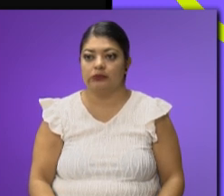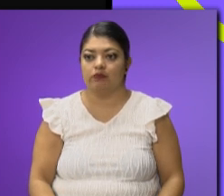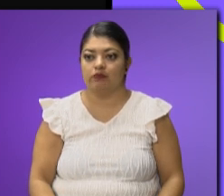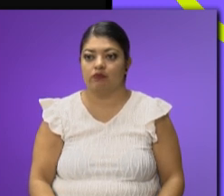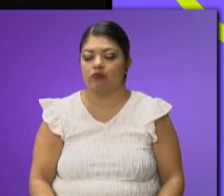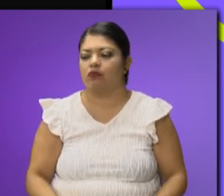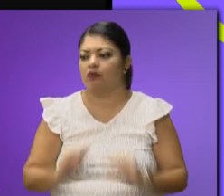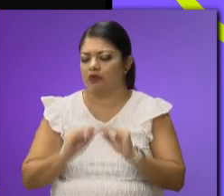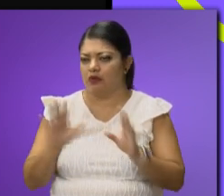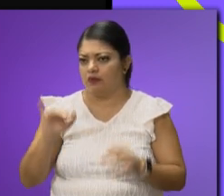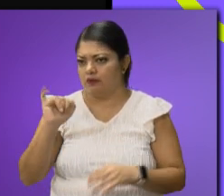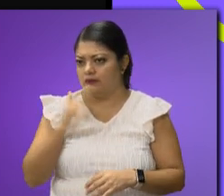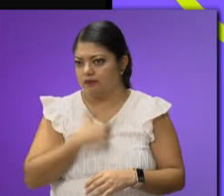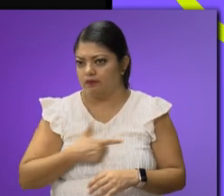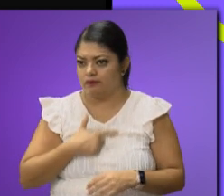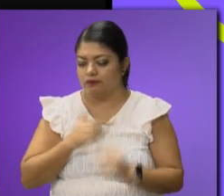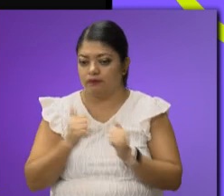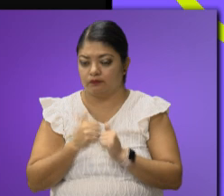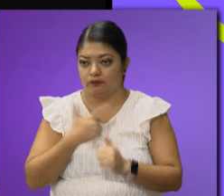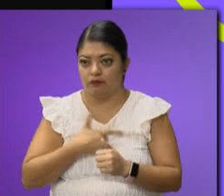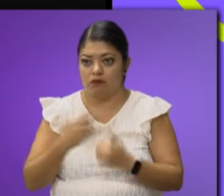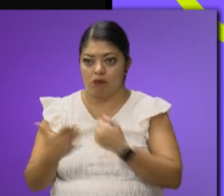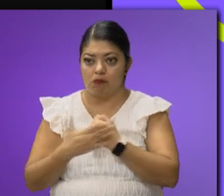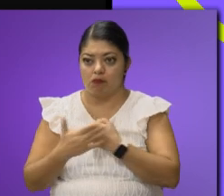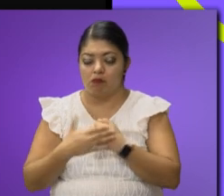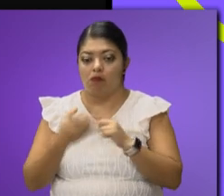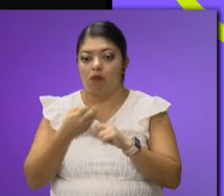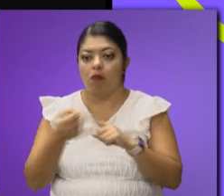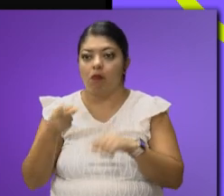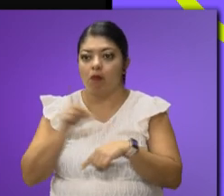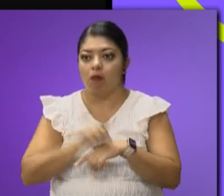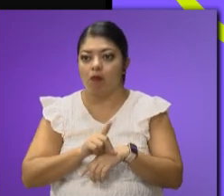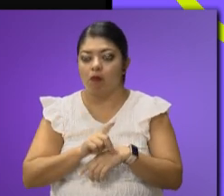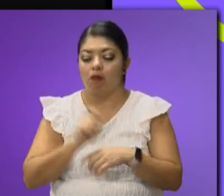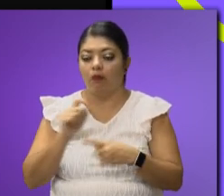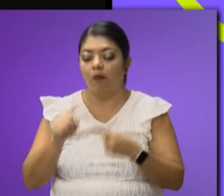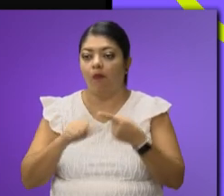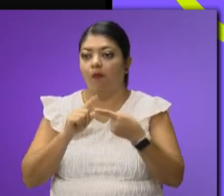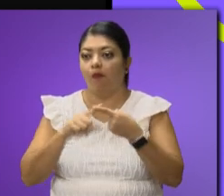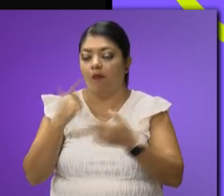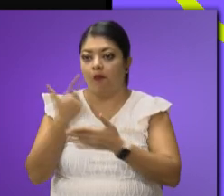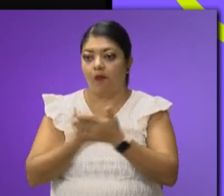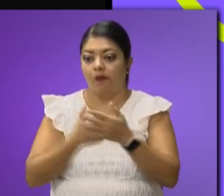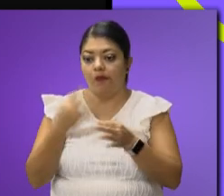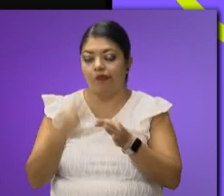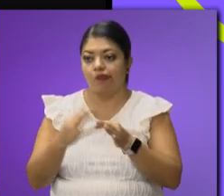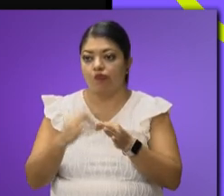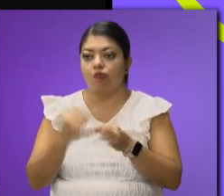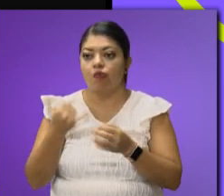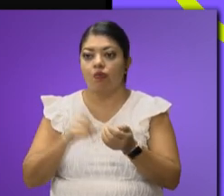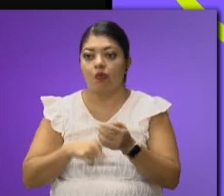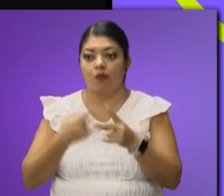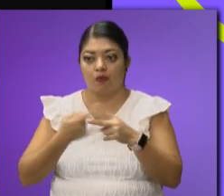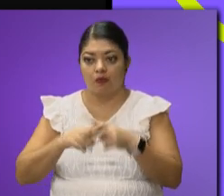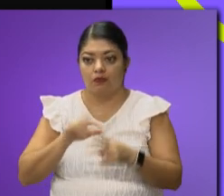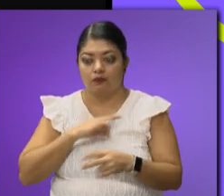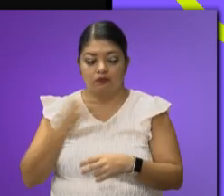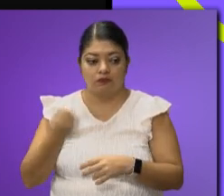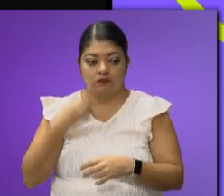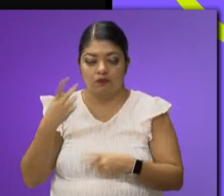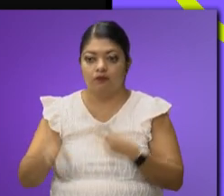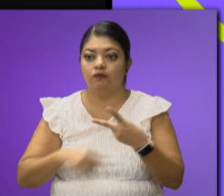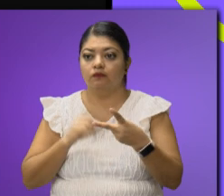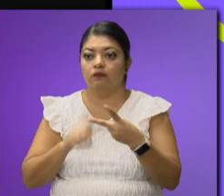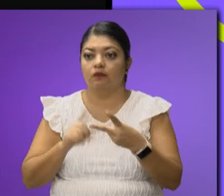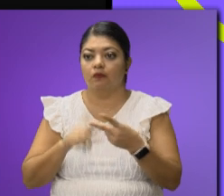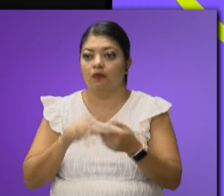Claro que sí, presidenta, como lo indica, orden del día, punto número 1, lista de asistencia y en su caso declaración del quórum legal. Punto número